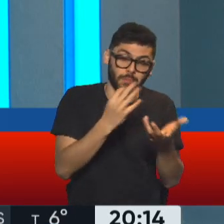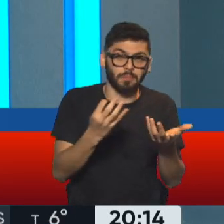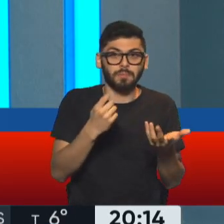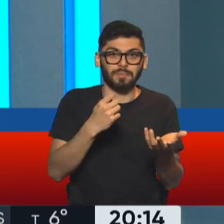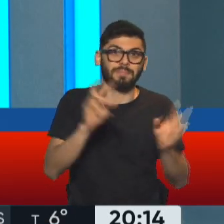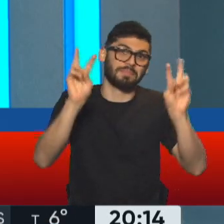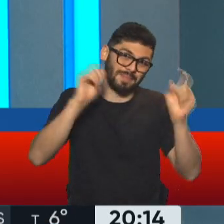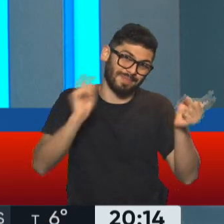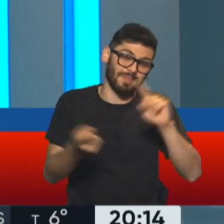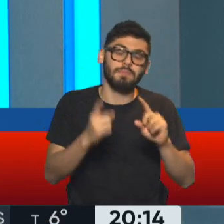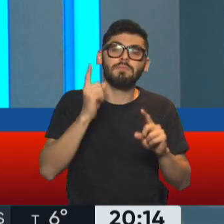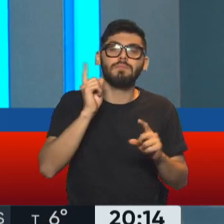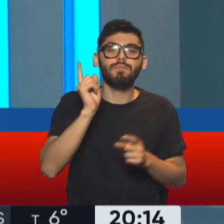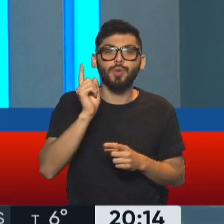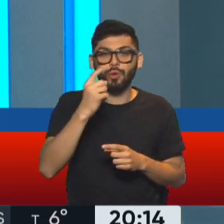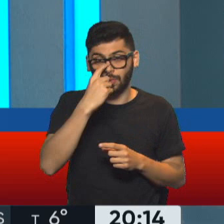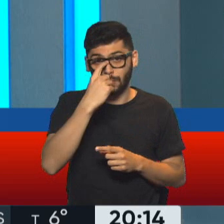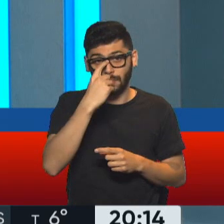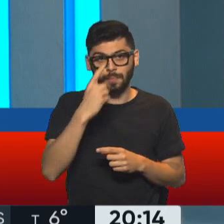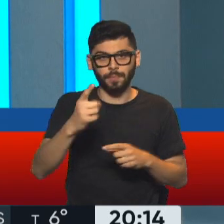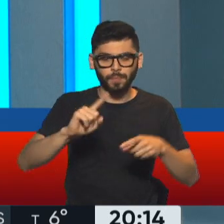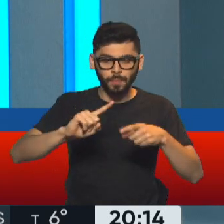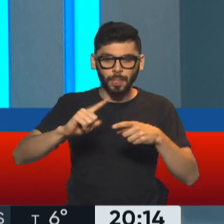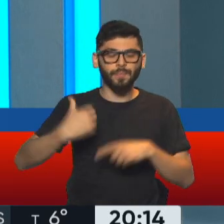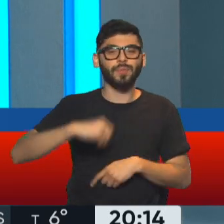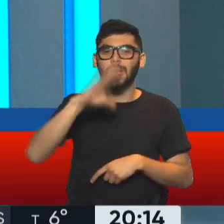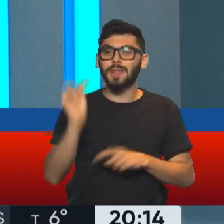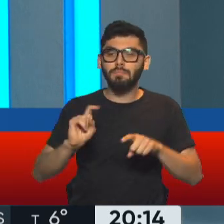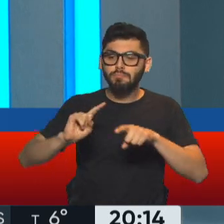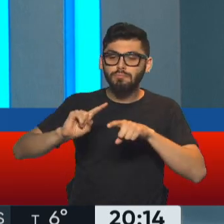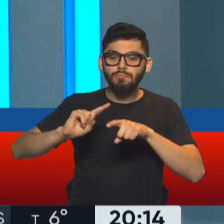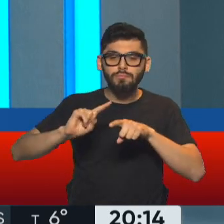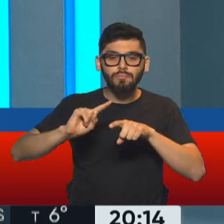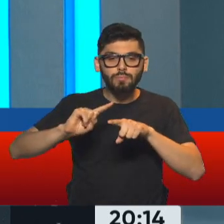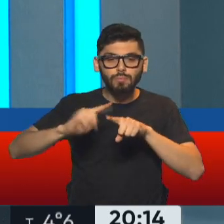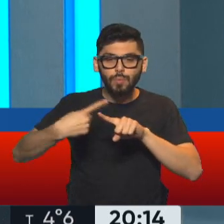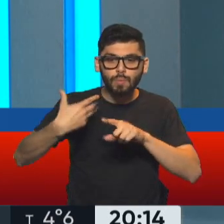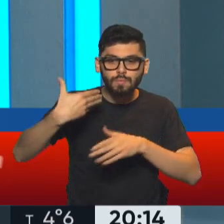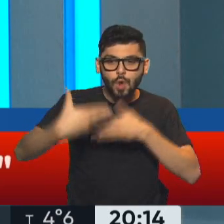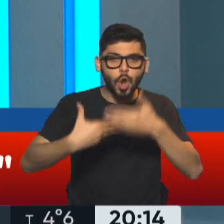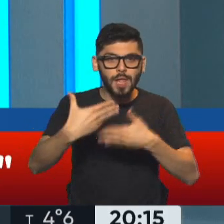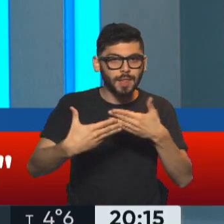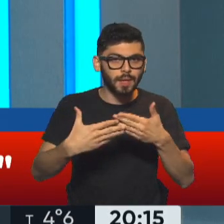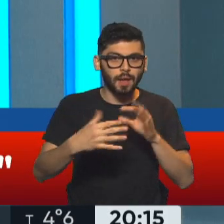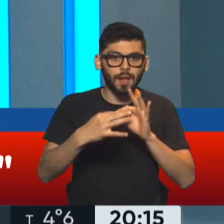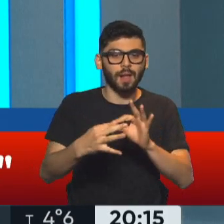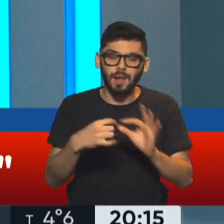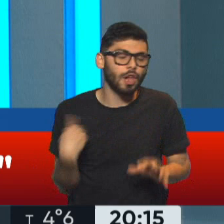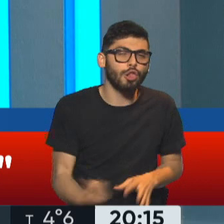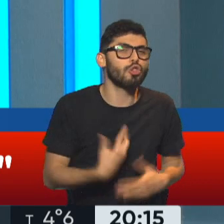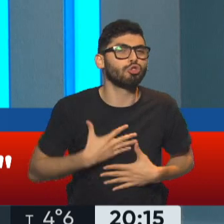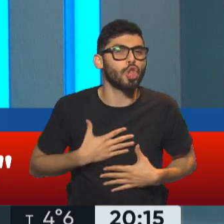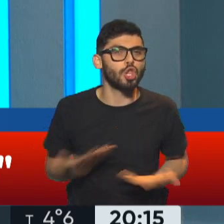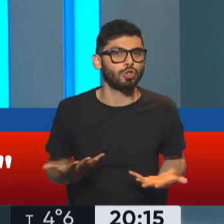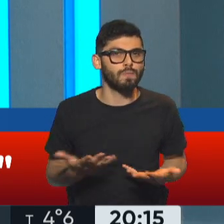es, digamos, hay una manera en que se maneja la política en la Argentina que tiene que ver también con nosotros, independientemente